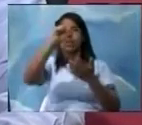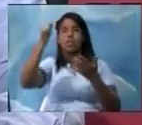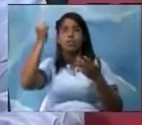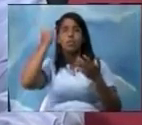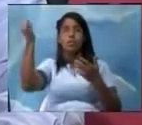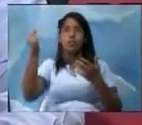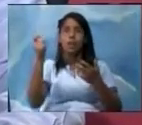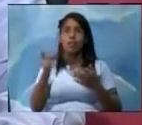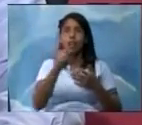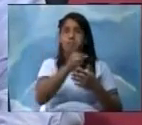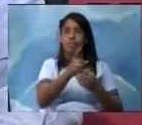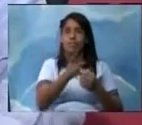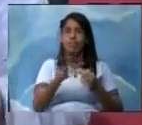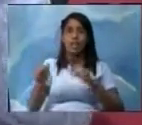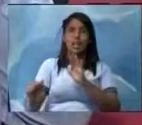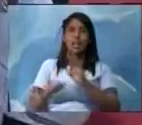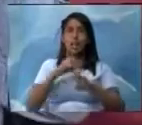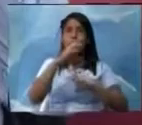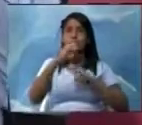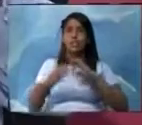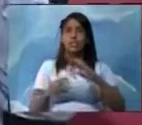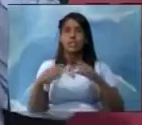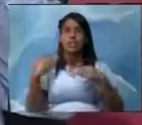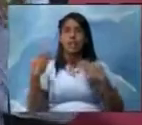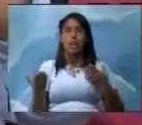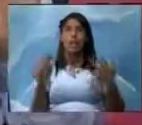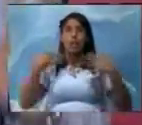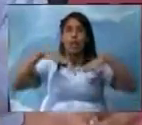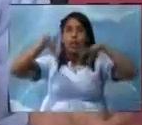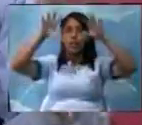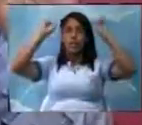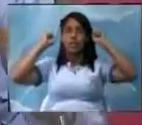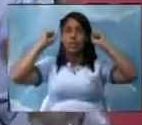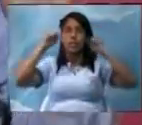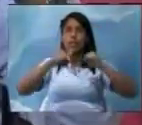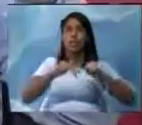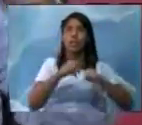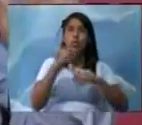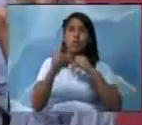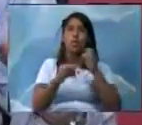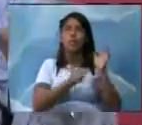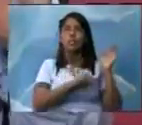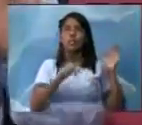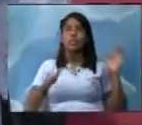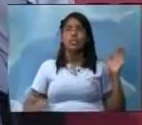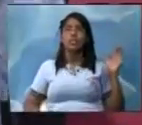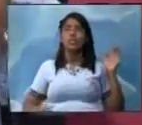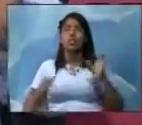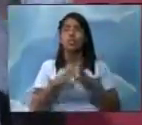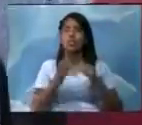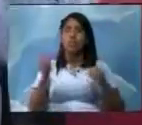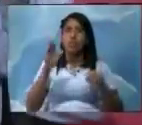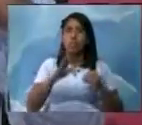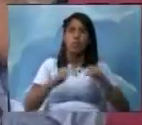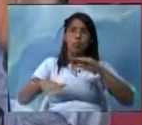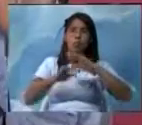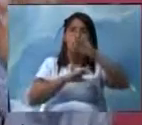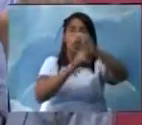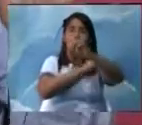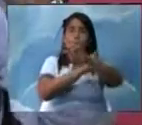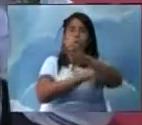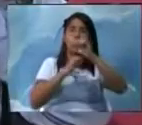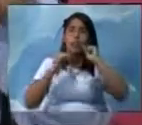sabios y la ciencia a los entendidos esto lo hace el Señor Todo está bajo la